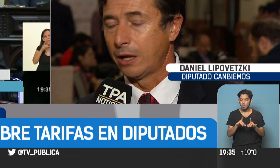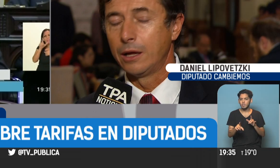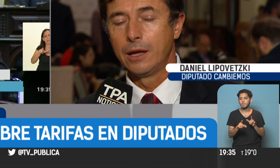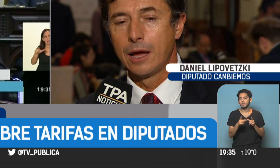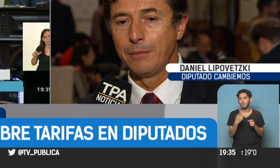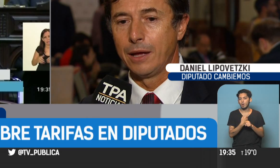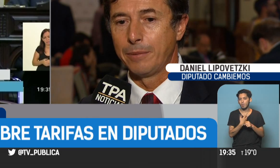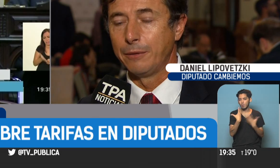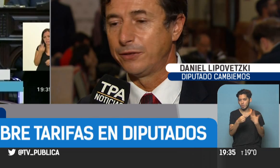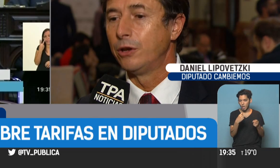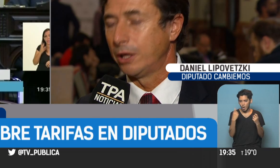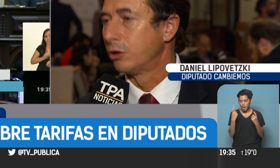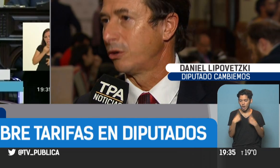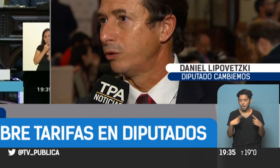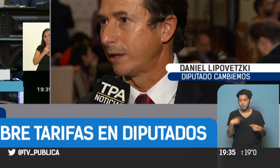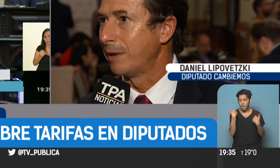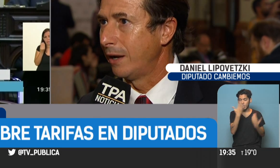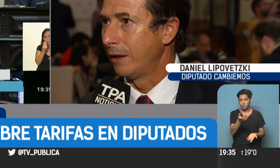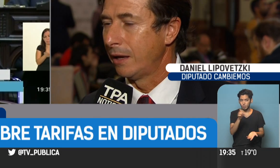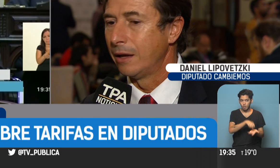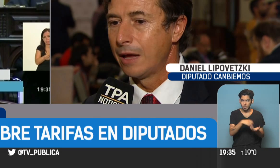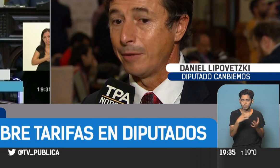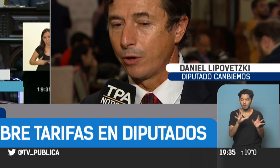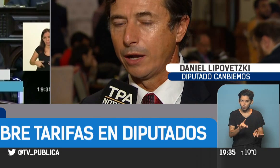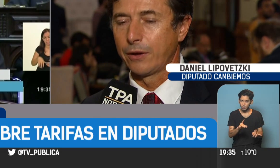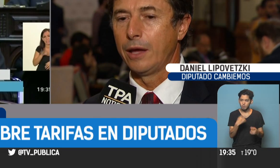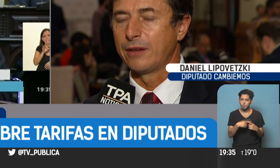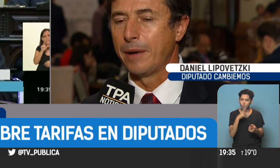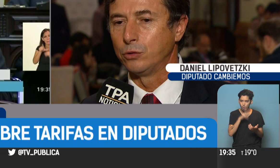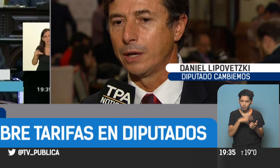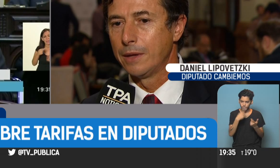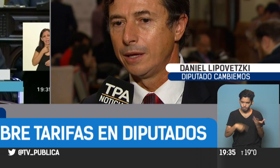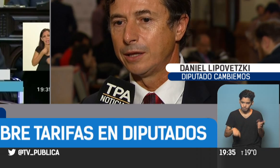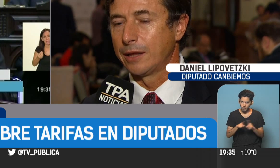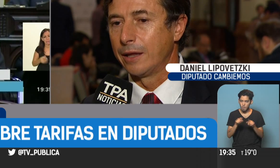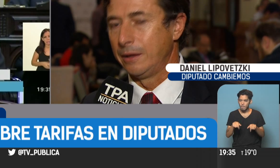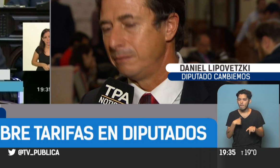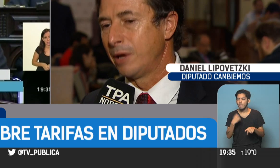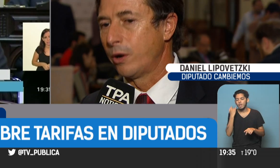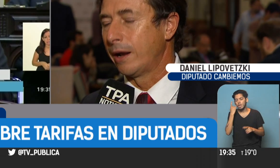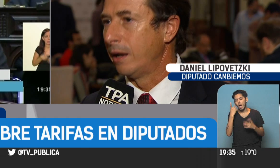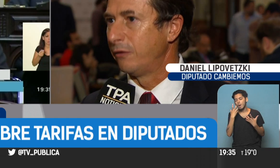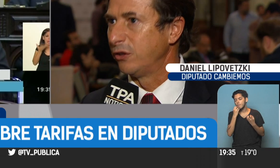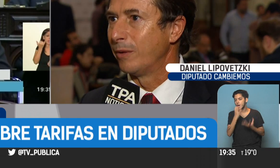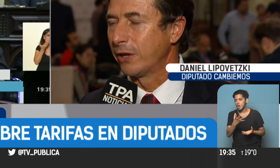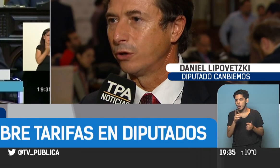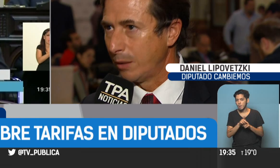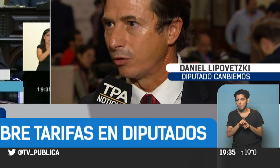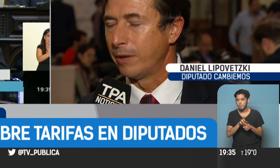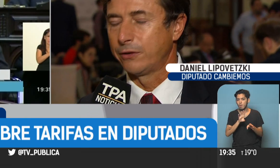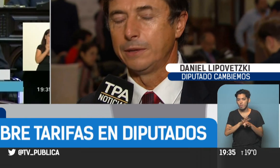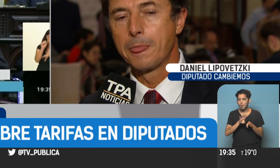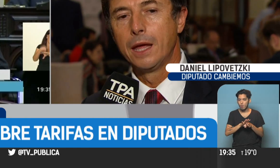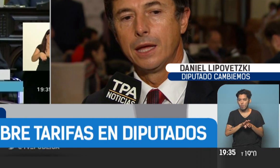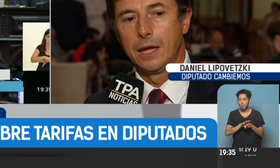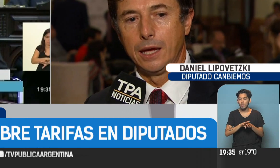exportaciones al país vecino, y esto va a ayudar también a mejorar esa pauta y tratar de mejorar el déficit comercial que hoy tenemos